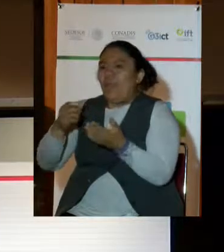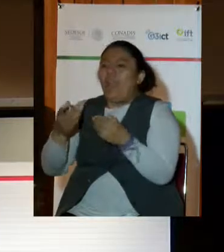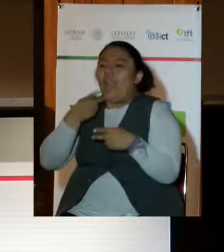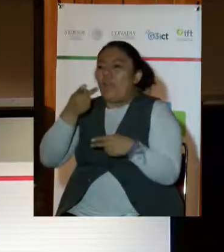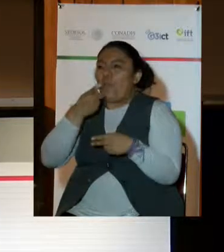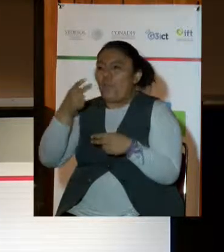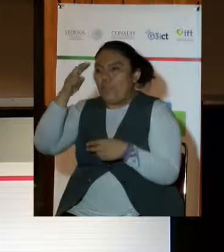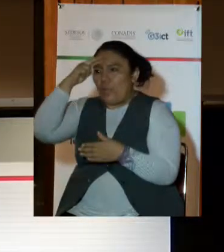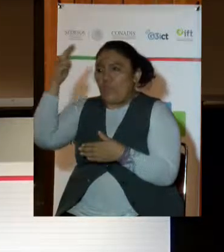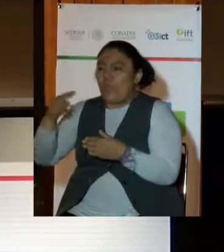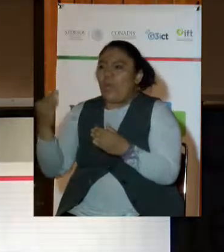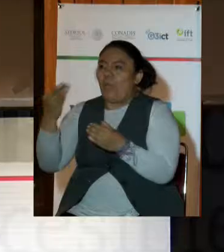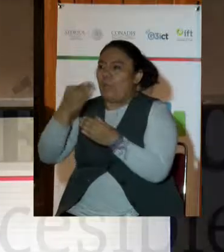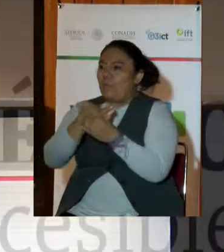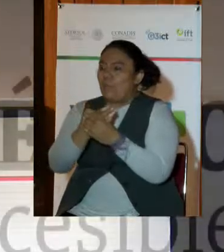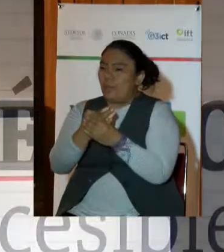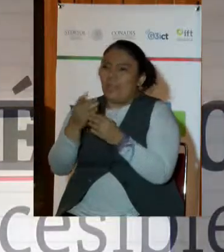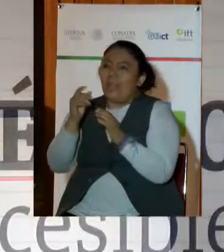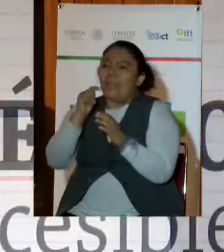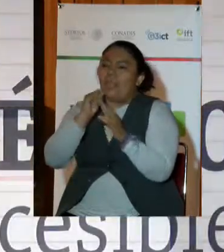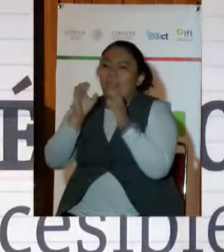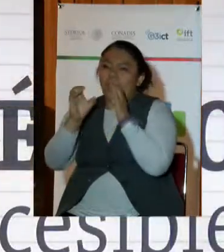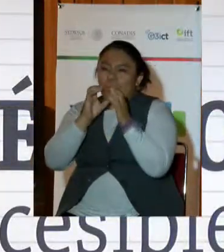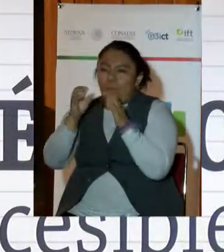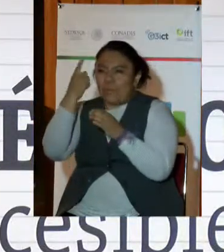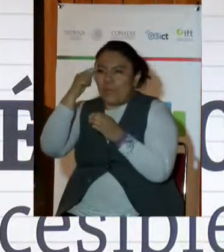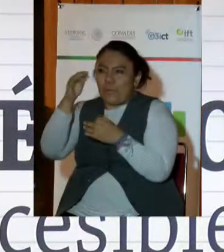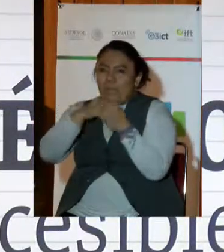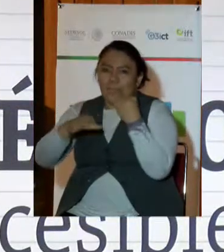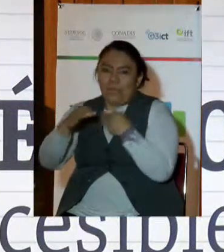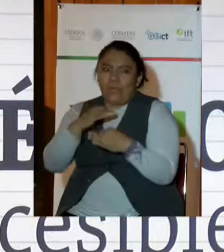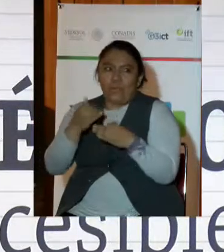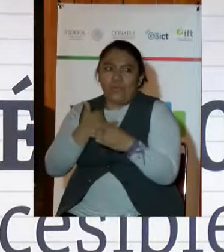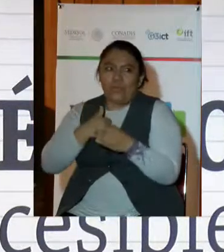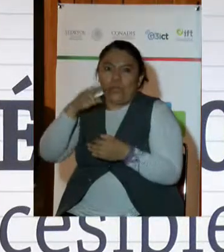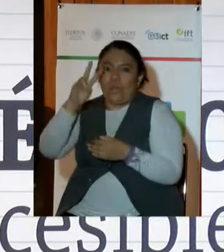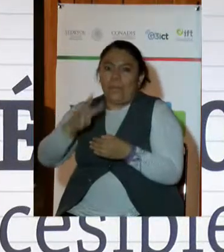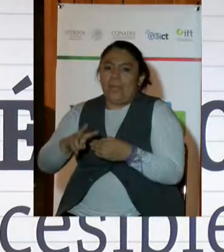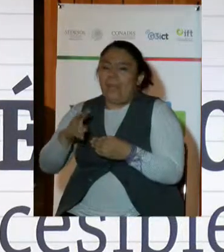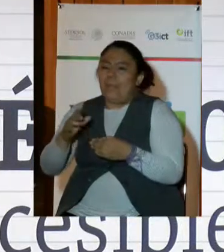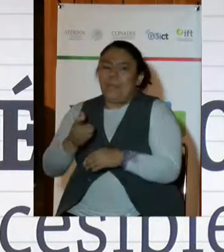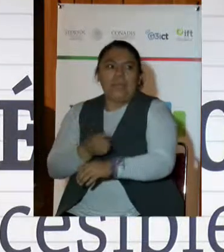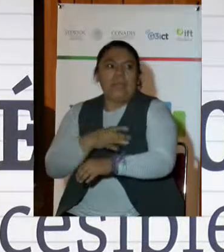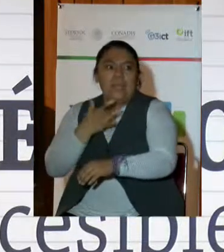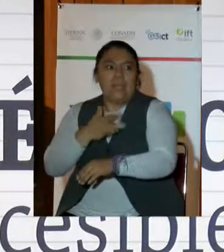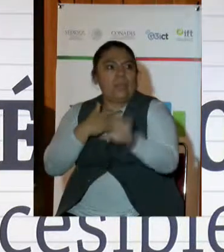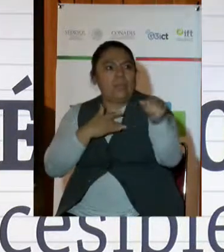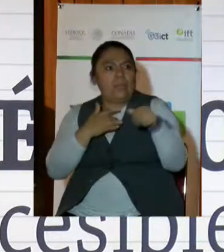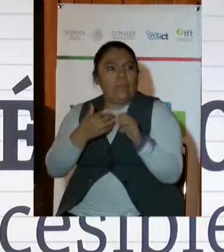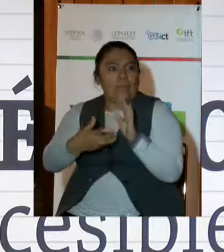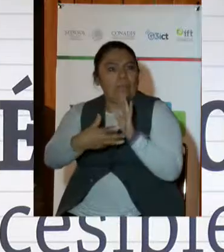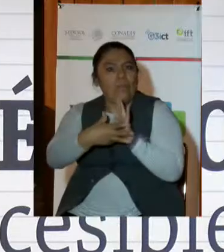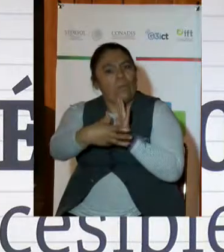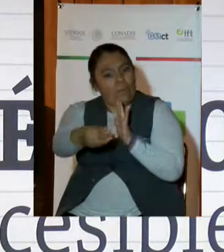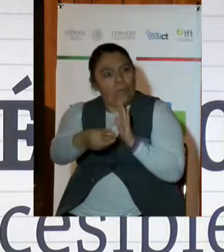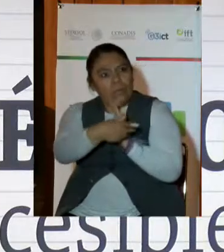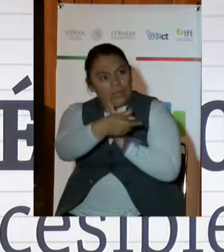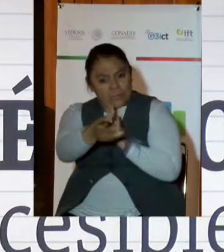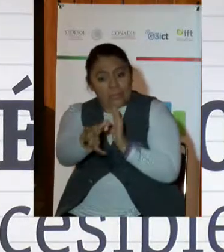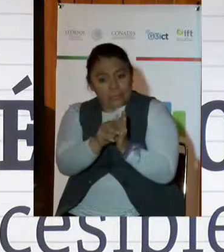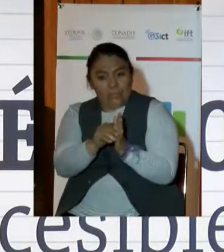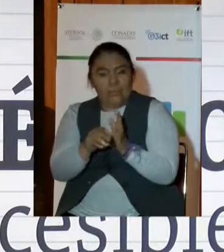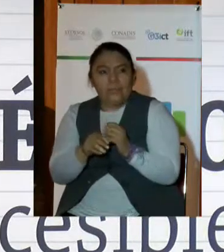tema México Accesible, Telecomunicaciones para Todos. Yo la verdad me siento muy emocionado. ¿Por qué? Ustedes se